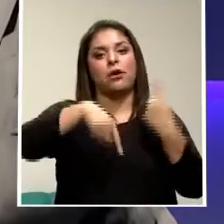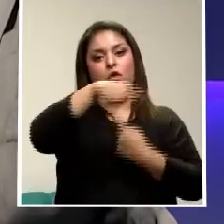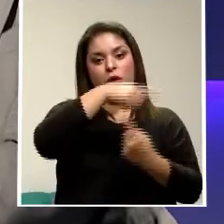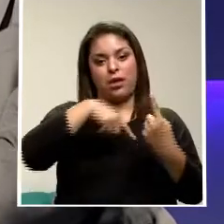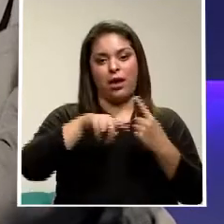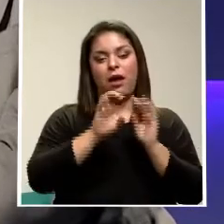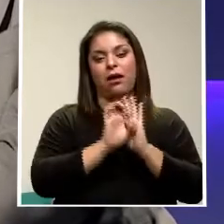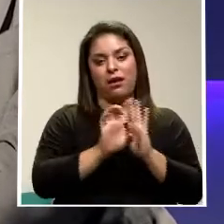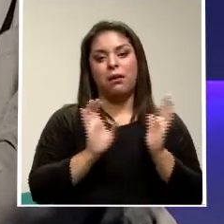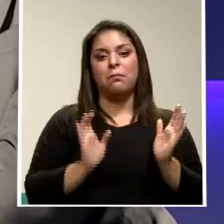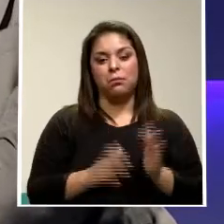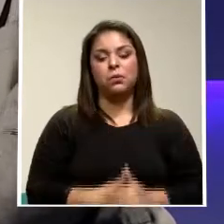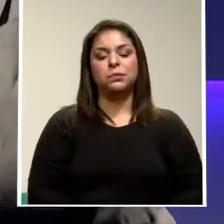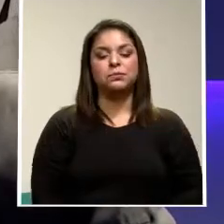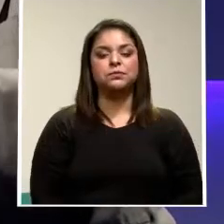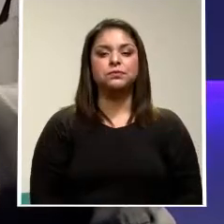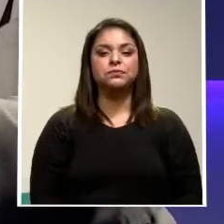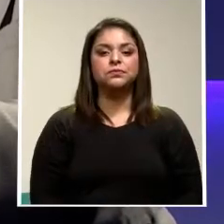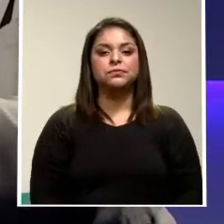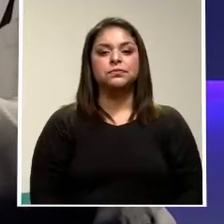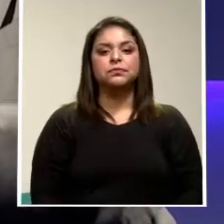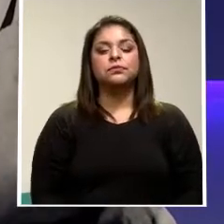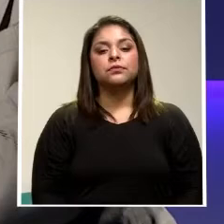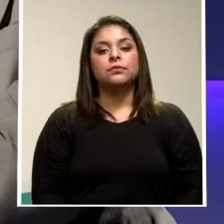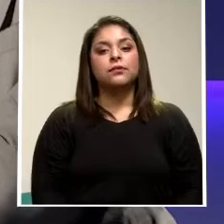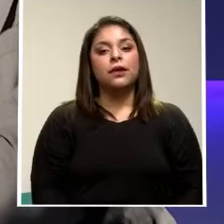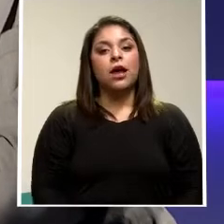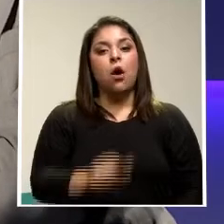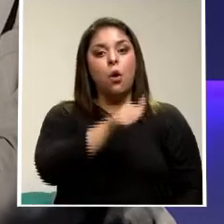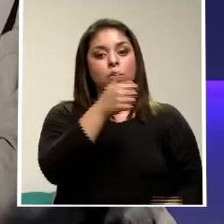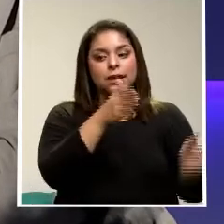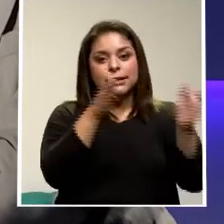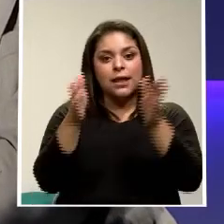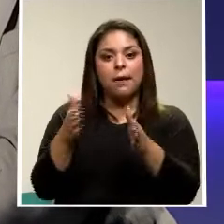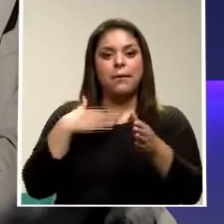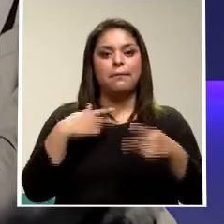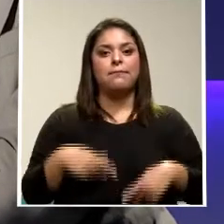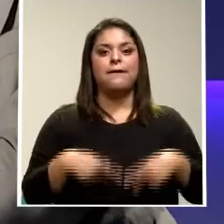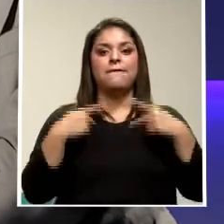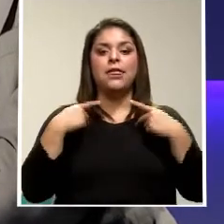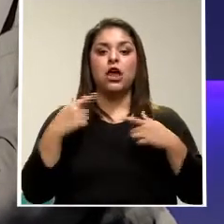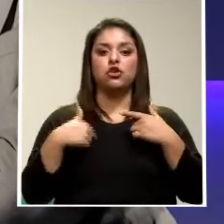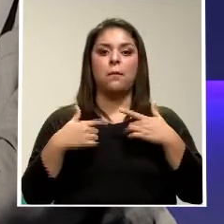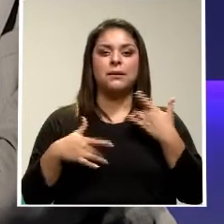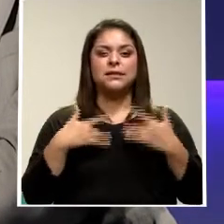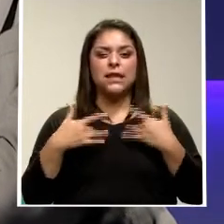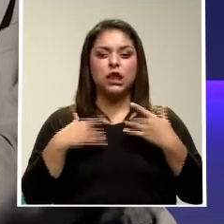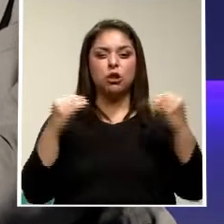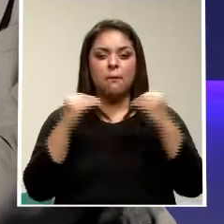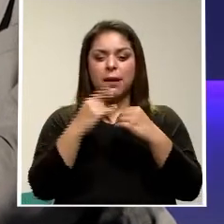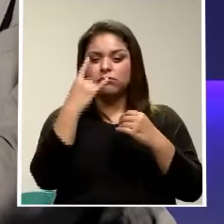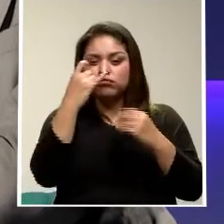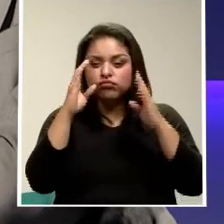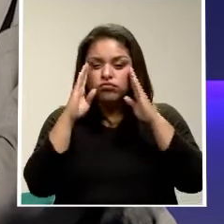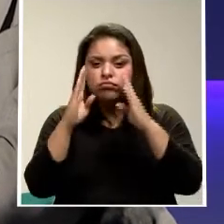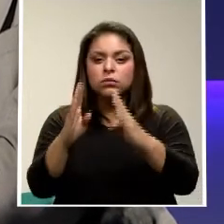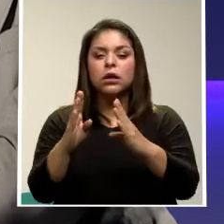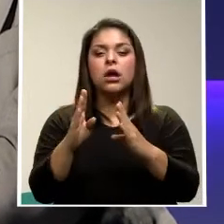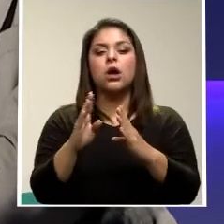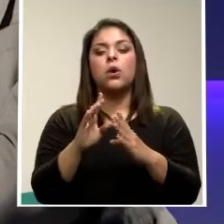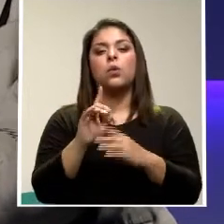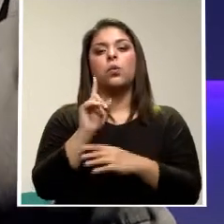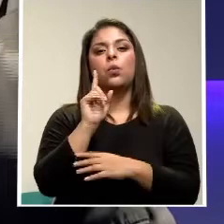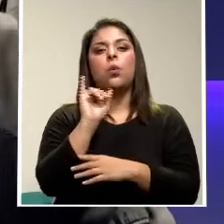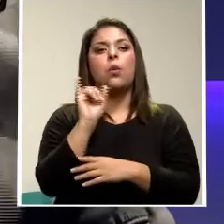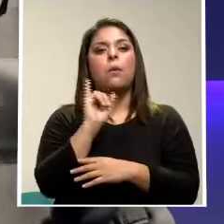así. Ha habido etapas de mi vida en donde me he sentido particularmente inclinado por una